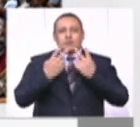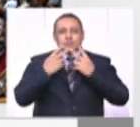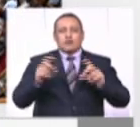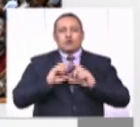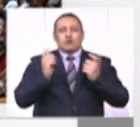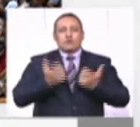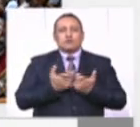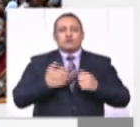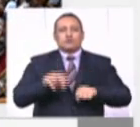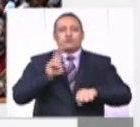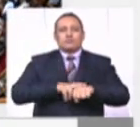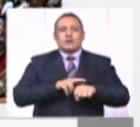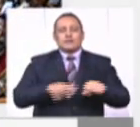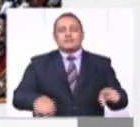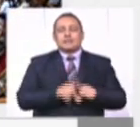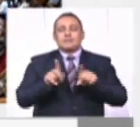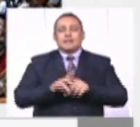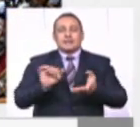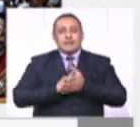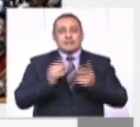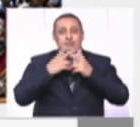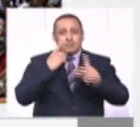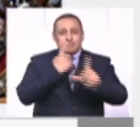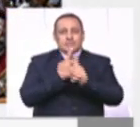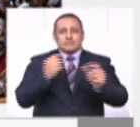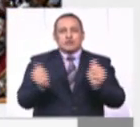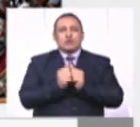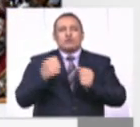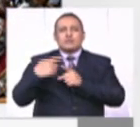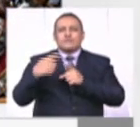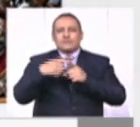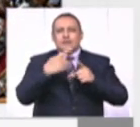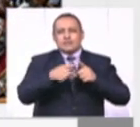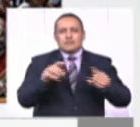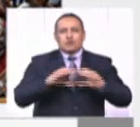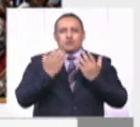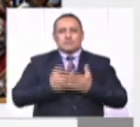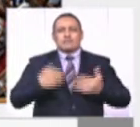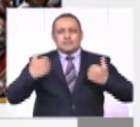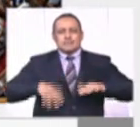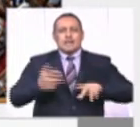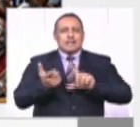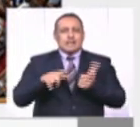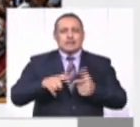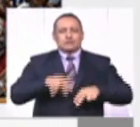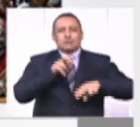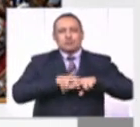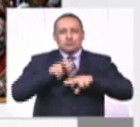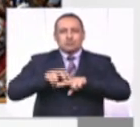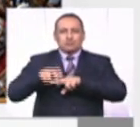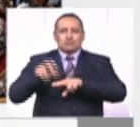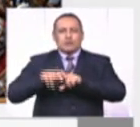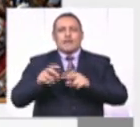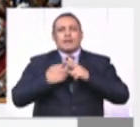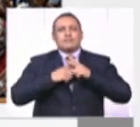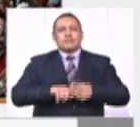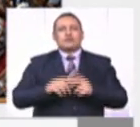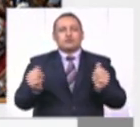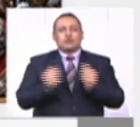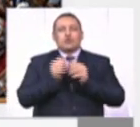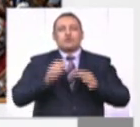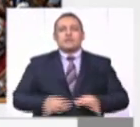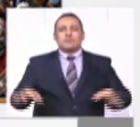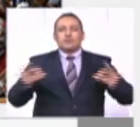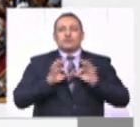comisiones ordinarias hay presencia también de los congresistas que ya están tomando sus ubicaciones para el inicio de esa